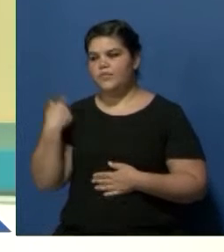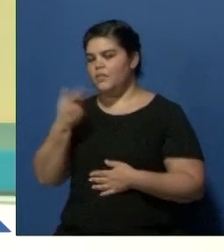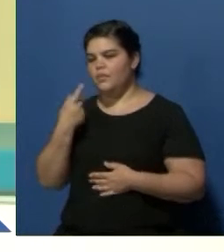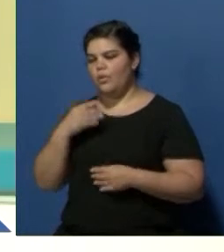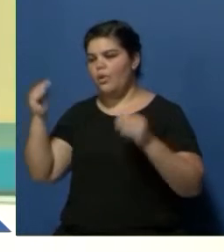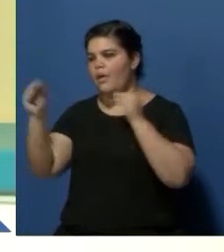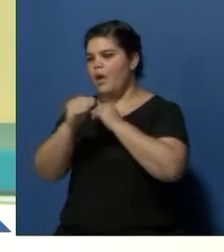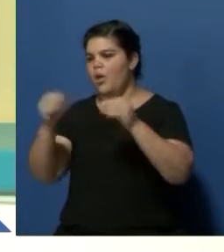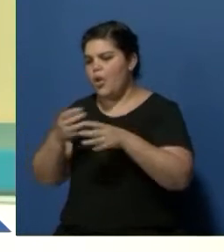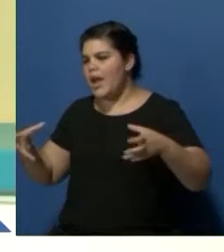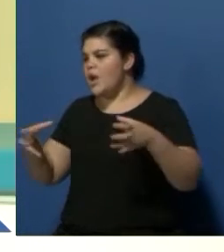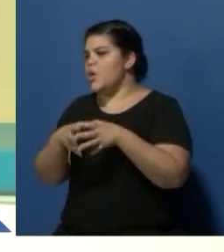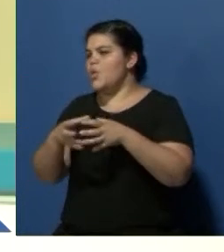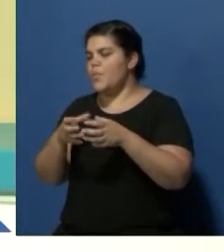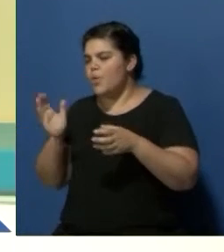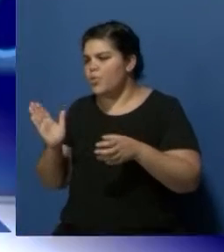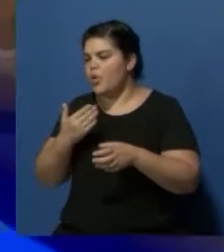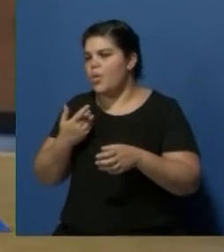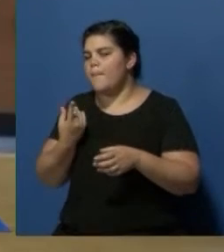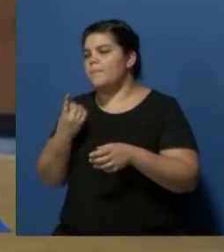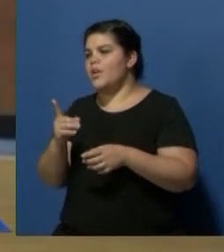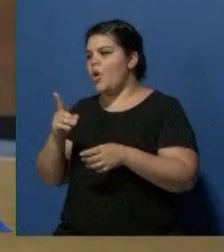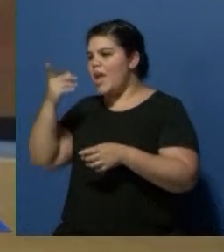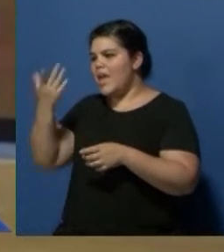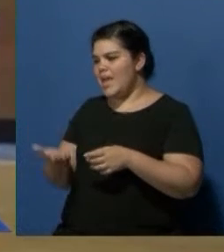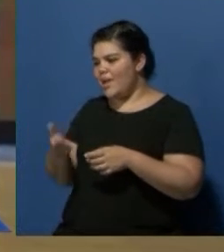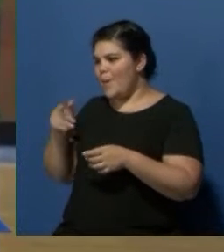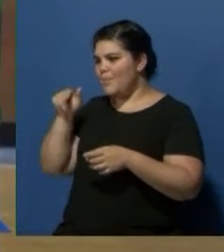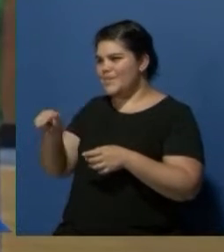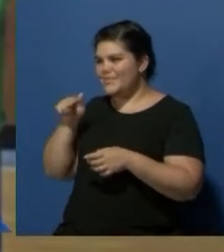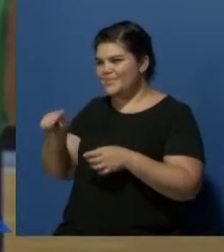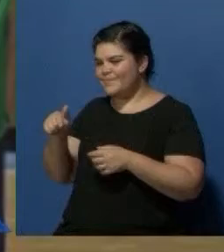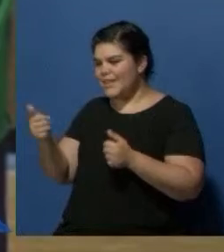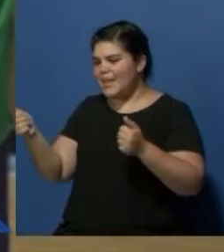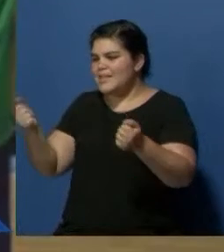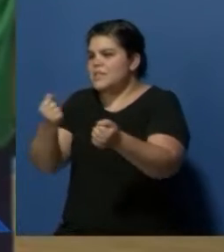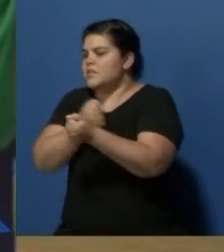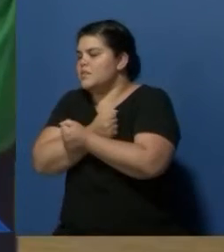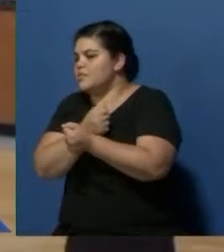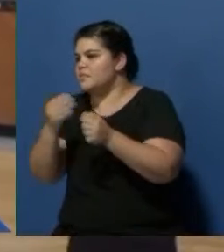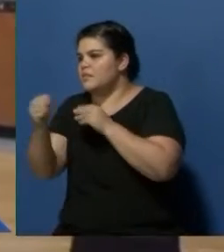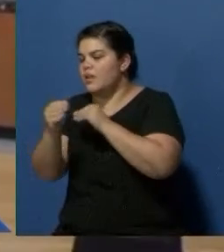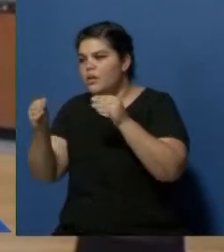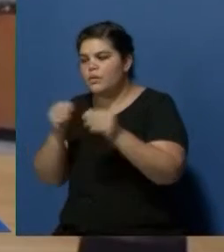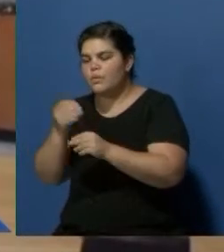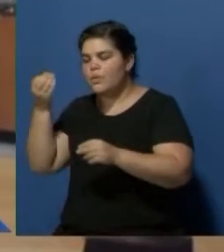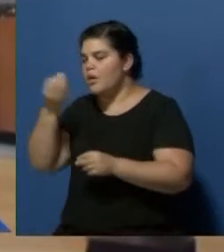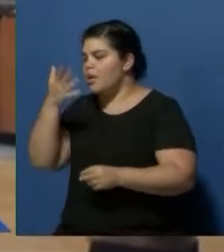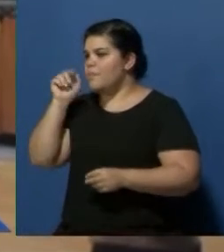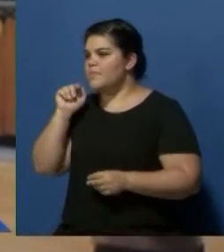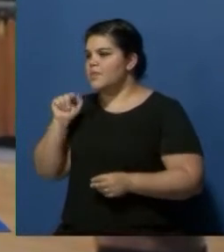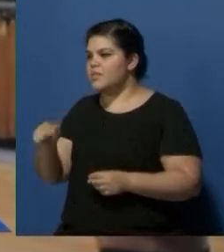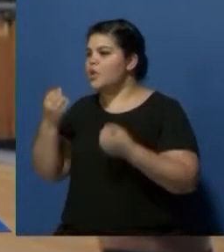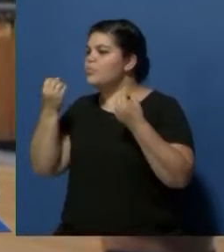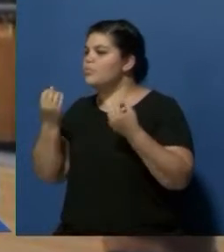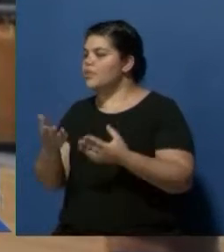todo el equipo, pero por ahí el saludo con el Colo. Fue algo especial por el hecho de que